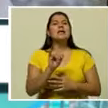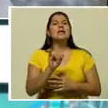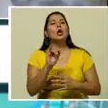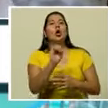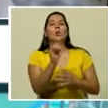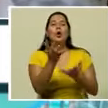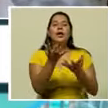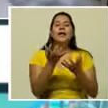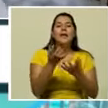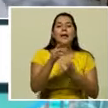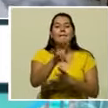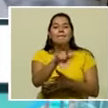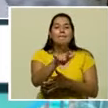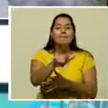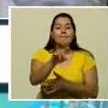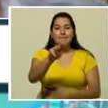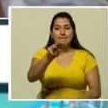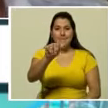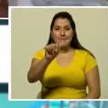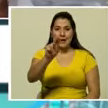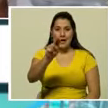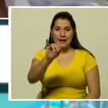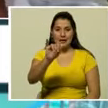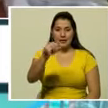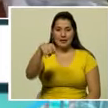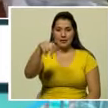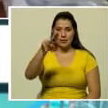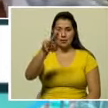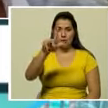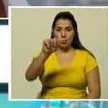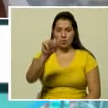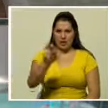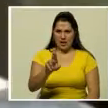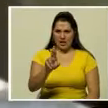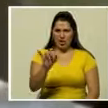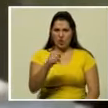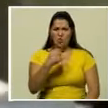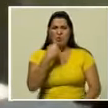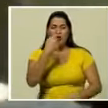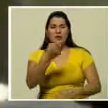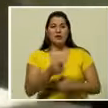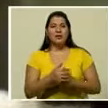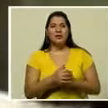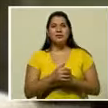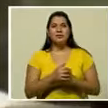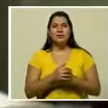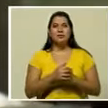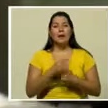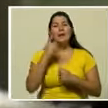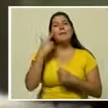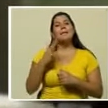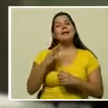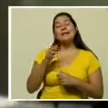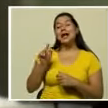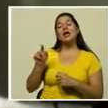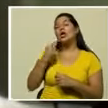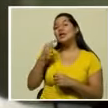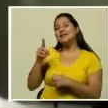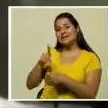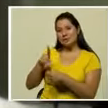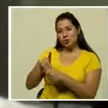decir, no nos parece que lo del tren sea prioritario y que quisiéramos ver lo de las